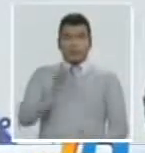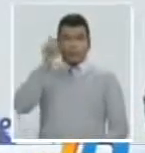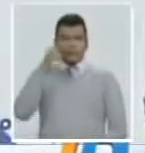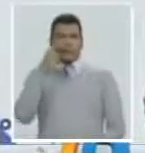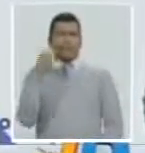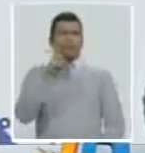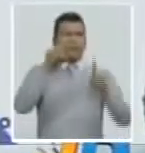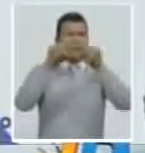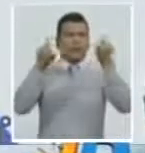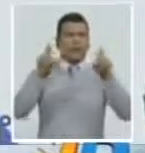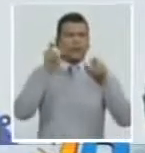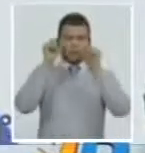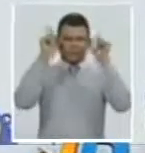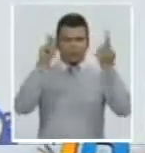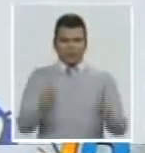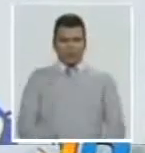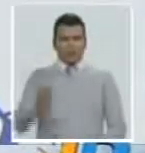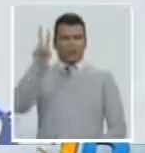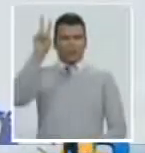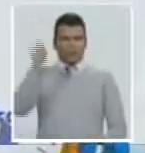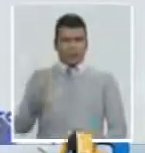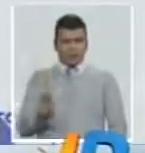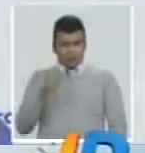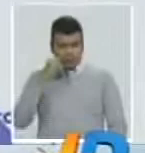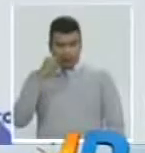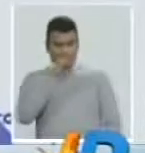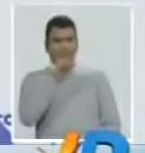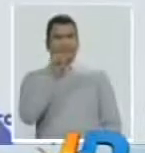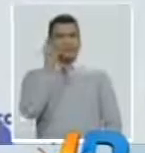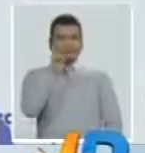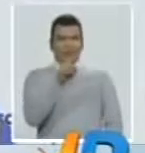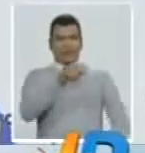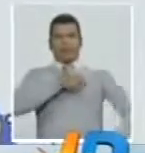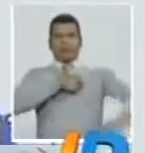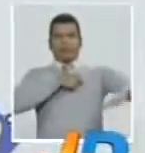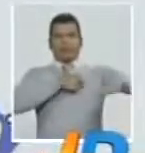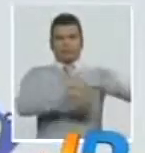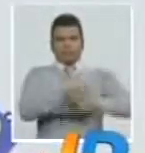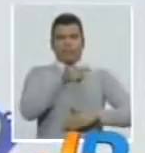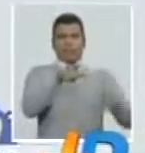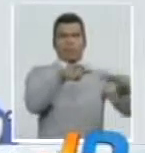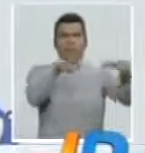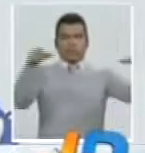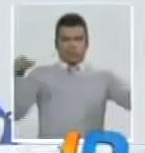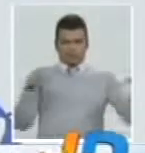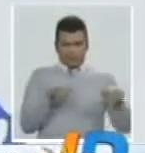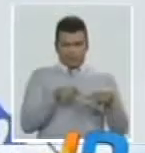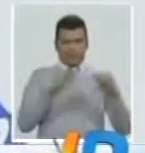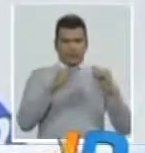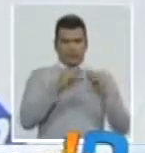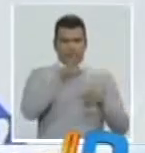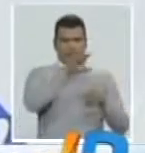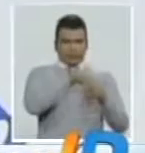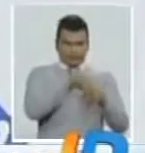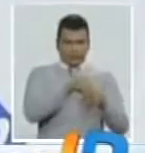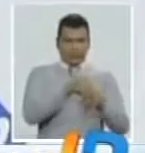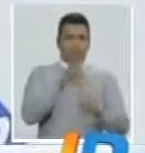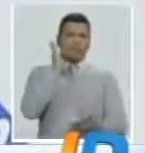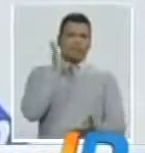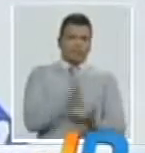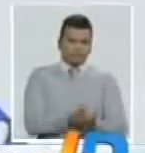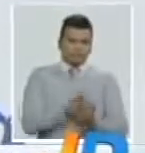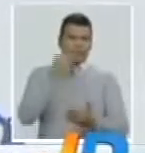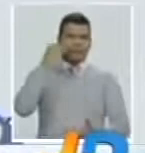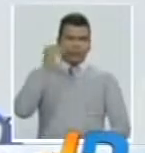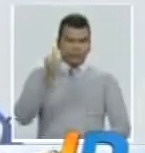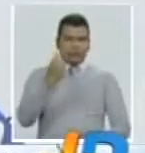el venezolano, el cual una vez identificado lo ultiman en el lugar de su residencia y desafortunadamente hieren